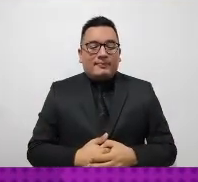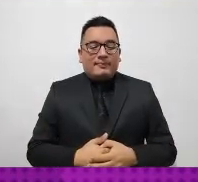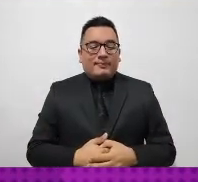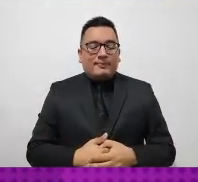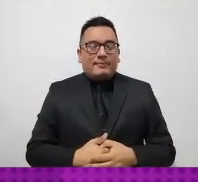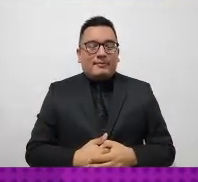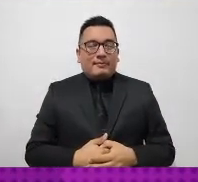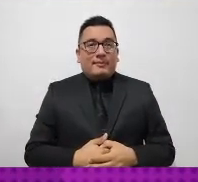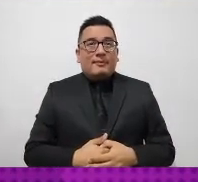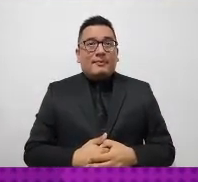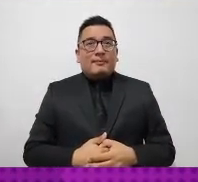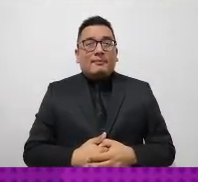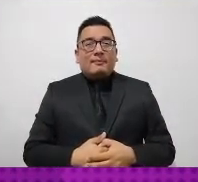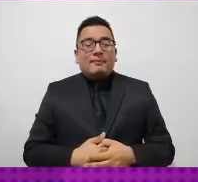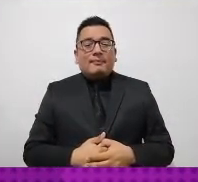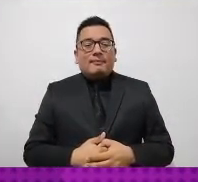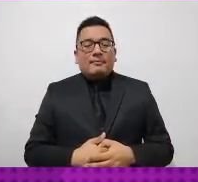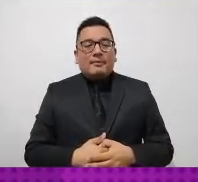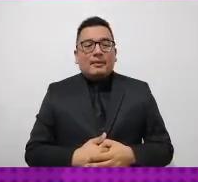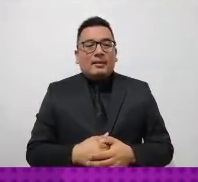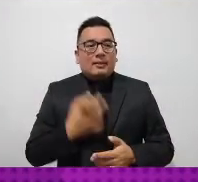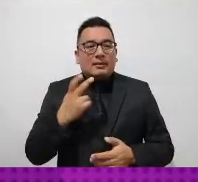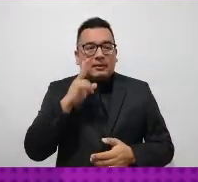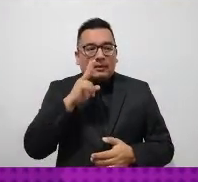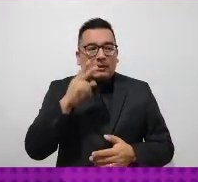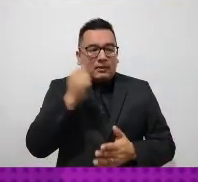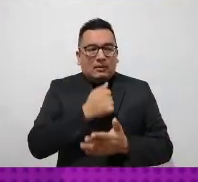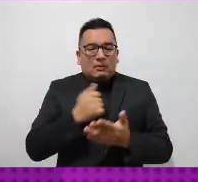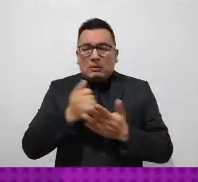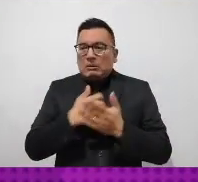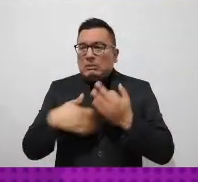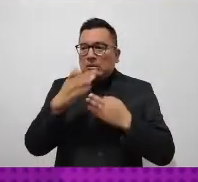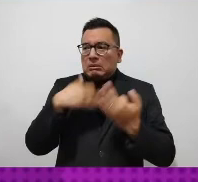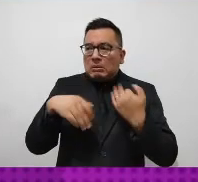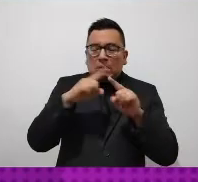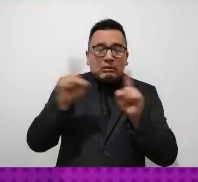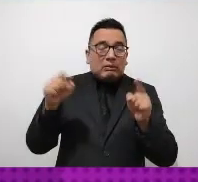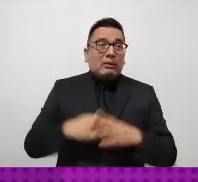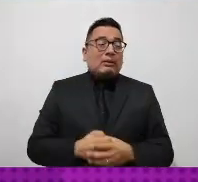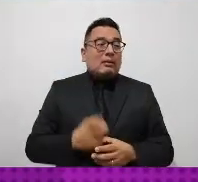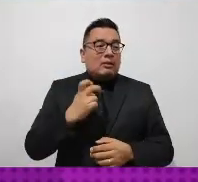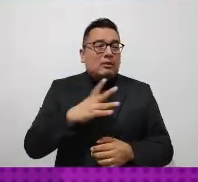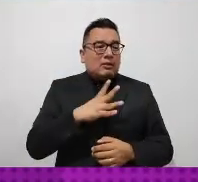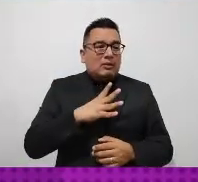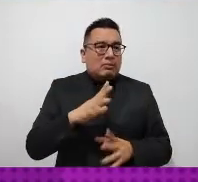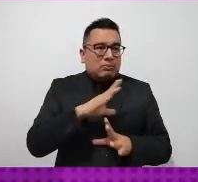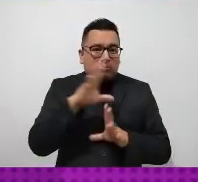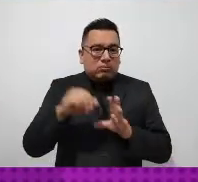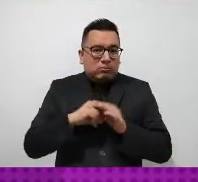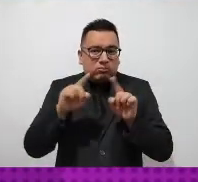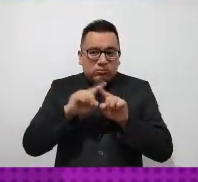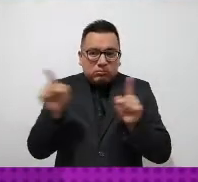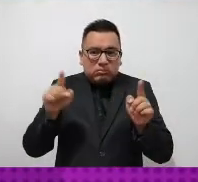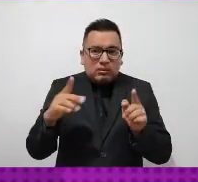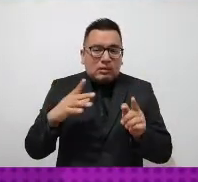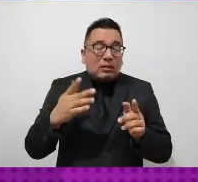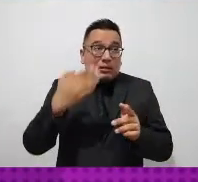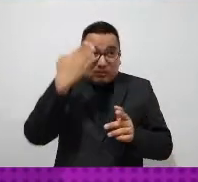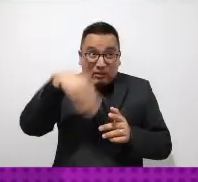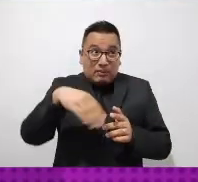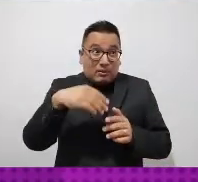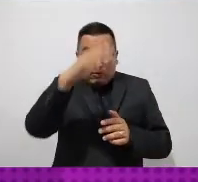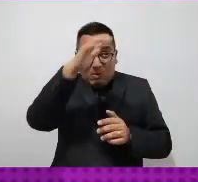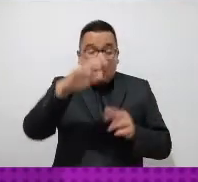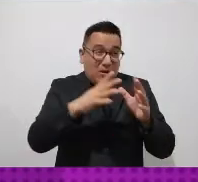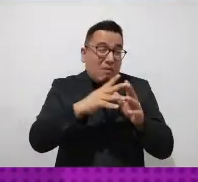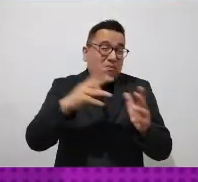esas comunidades, esos municipios, y todos son diferentes. Entonces, al tener esa diferencia tan grande, tanto extensión